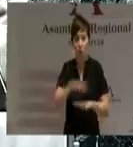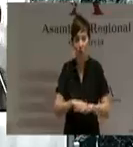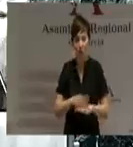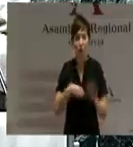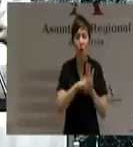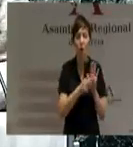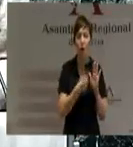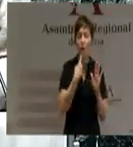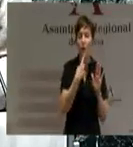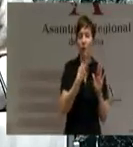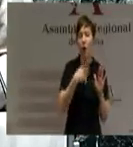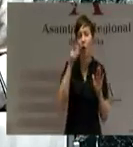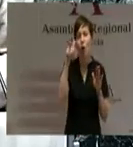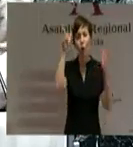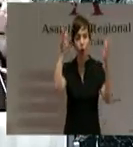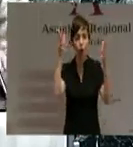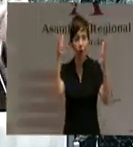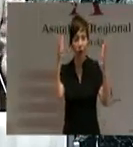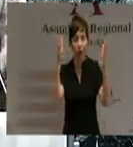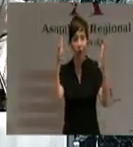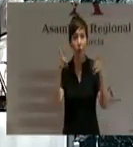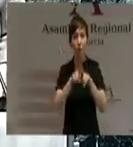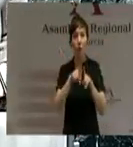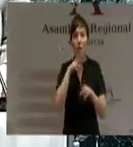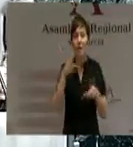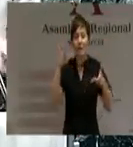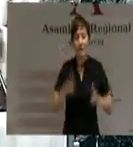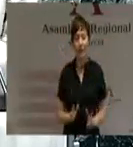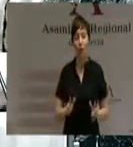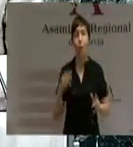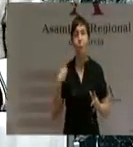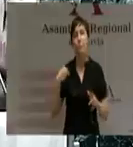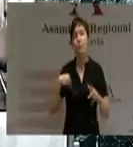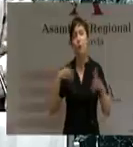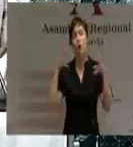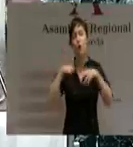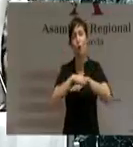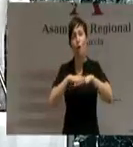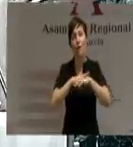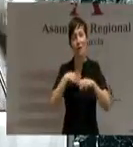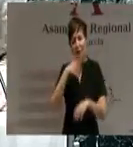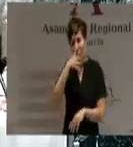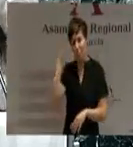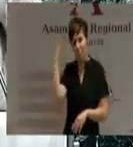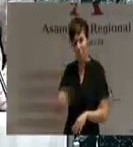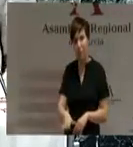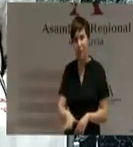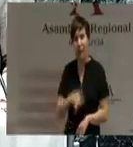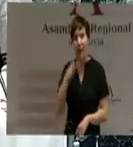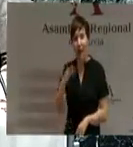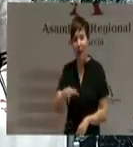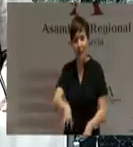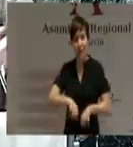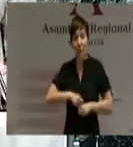permite que un consejero esté sentado en un consejo de gobierno cuando está imputado y al mismo tiempo se le ha impedido ser presidente de la